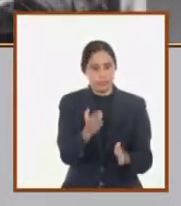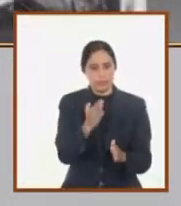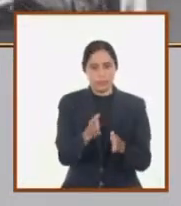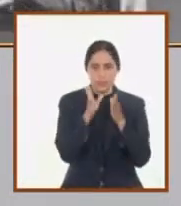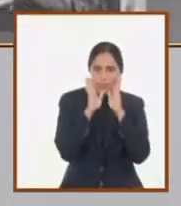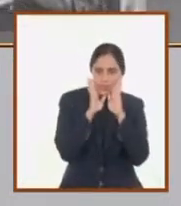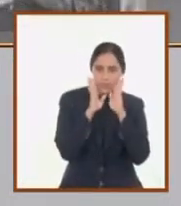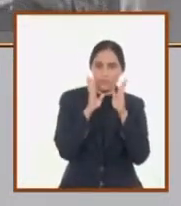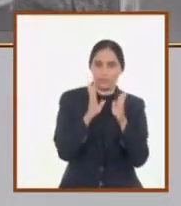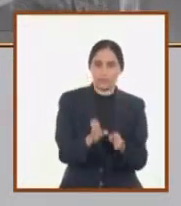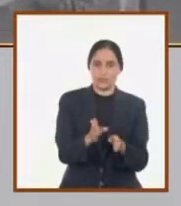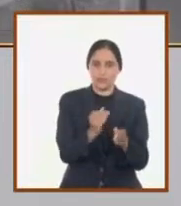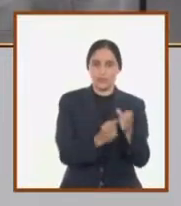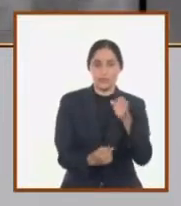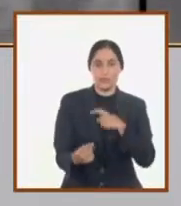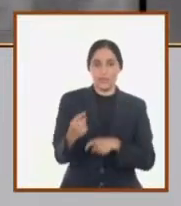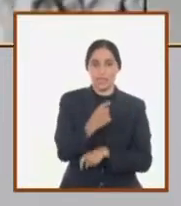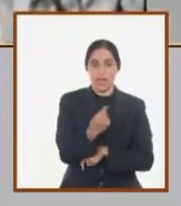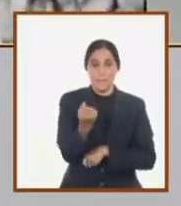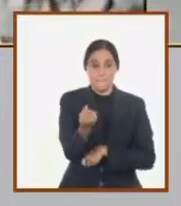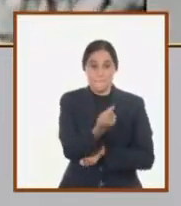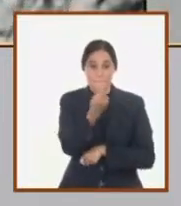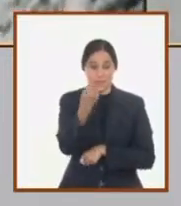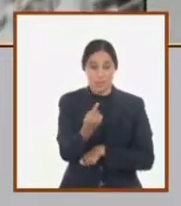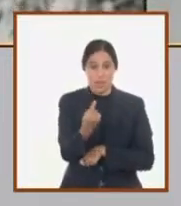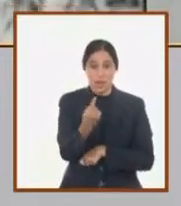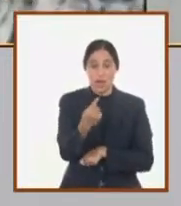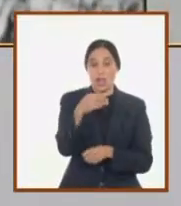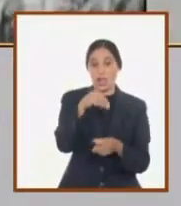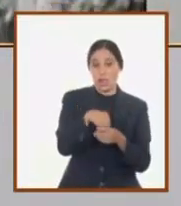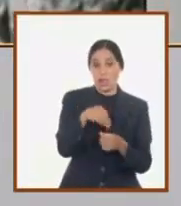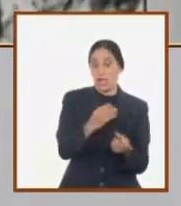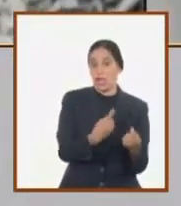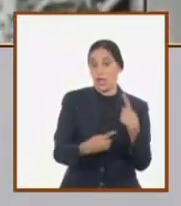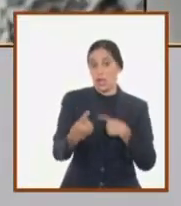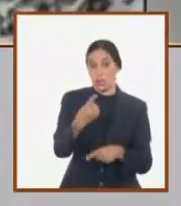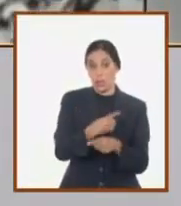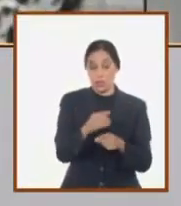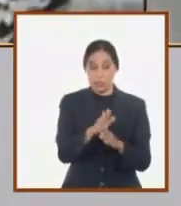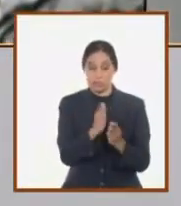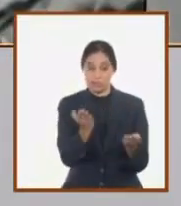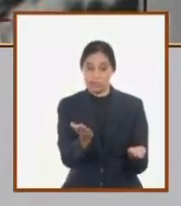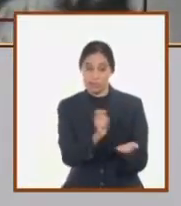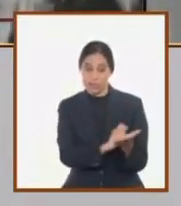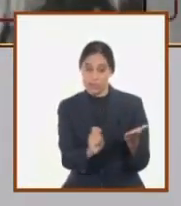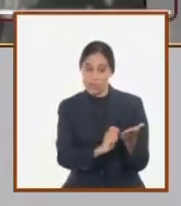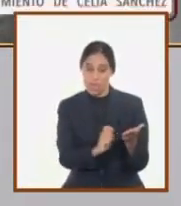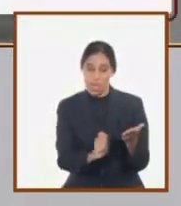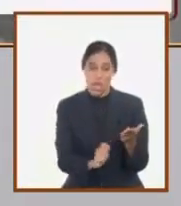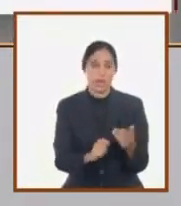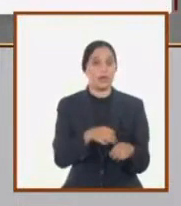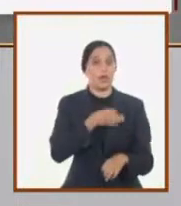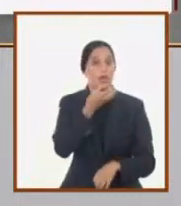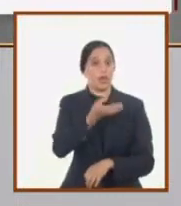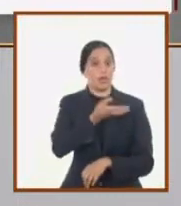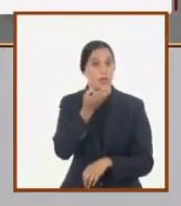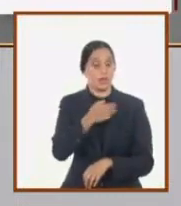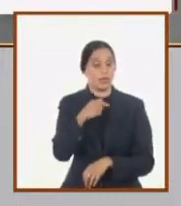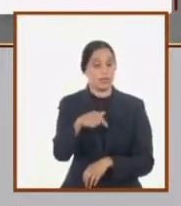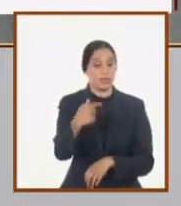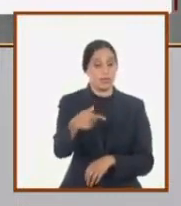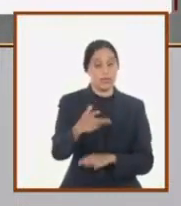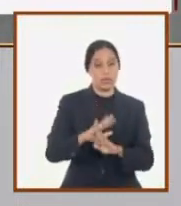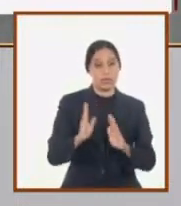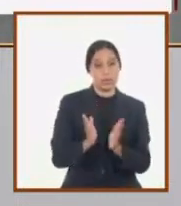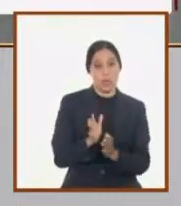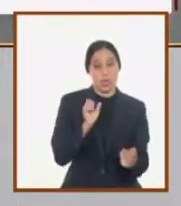fundamentalmente en lo que es el primer frente y ahí están los diarios de la guerra decir ese trabajo que se ha hecho de ese recuento minucioso día a día que comenzó